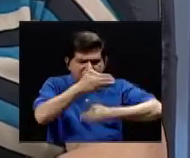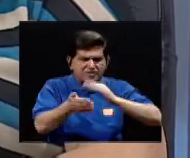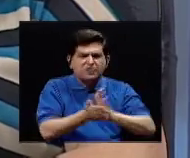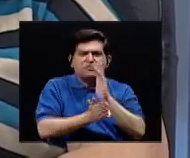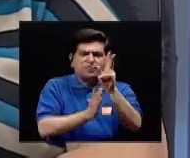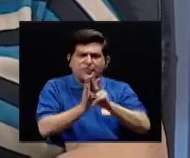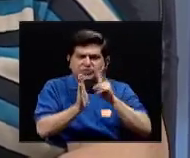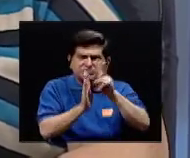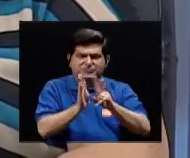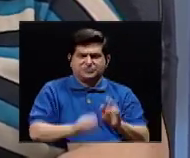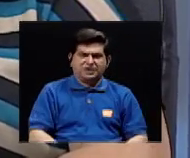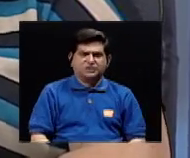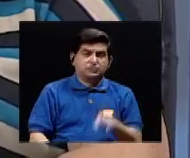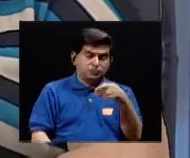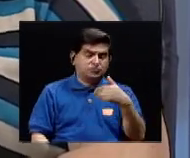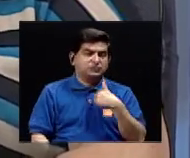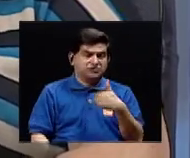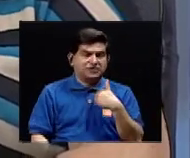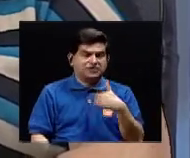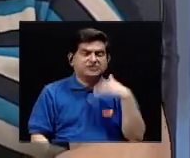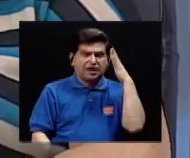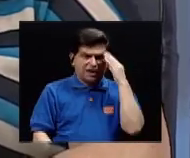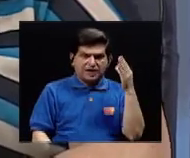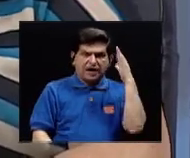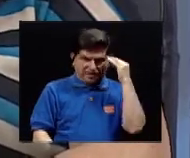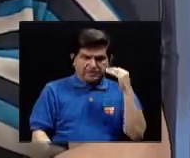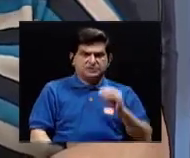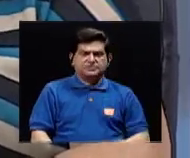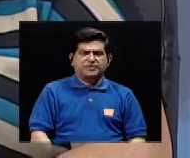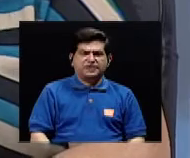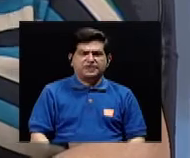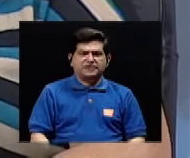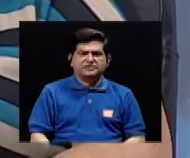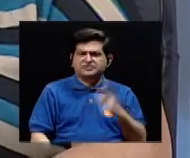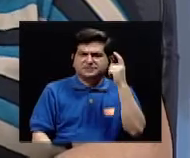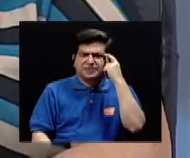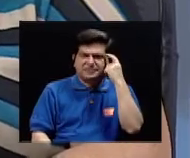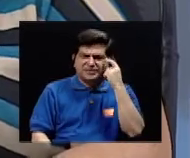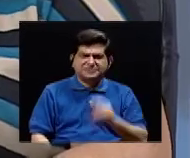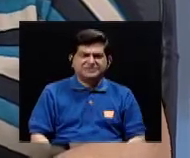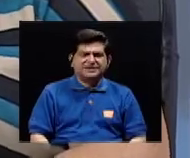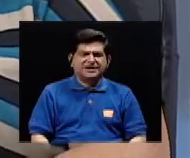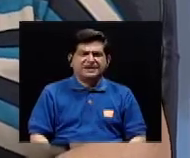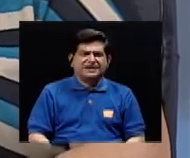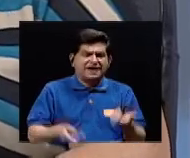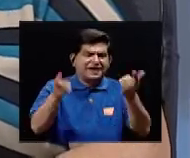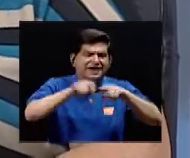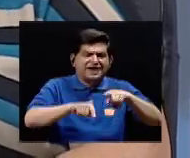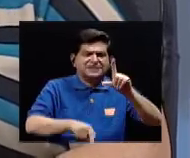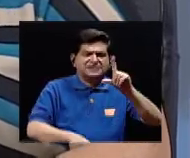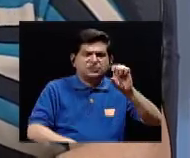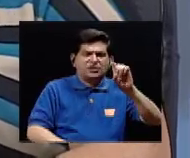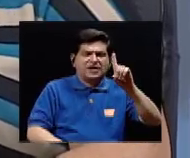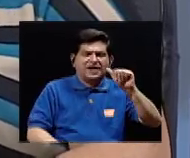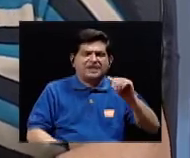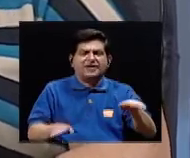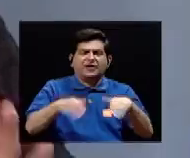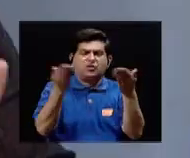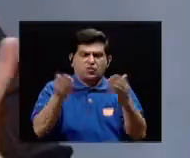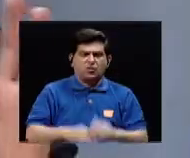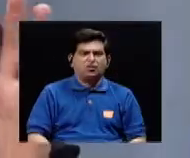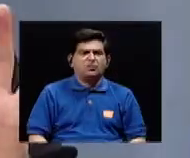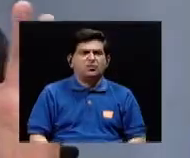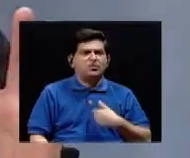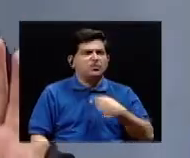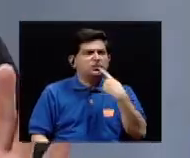avanzando el documental. Entonces, bueno, si ustedes tuvieron una experiencia así, ¿cómo habrá sido la experiencia de Leda? Te digo